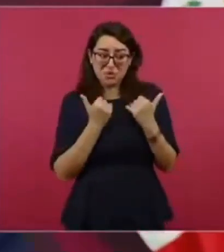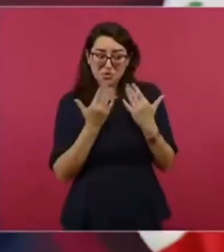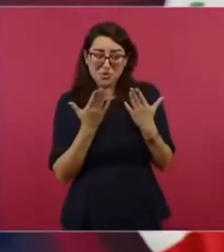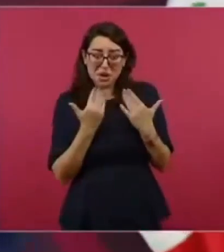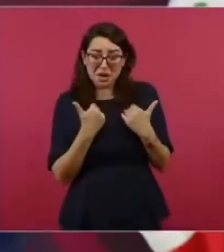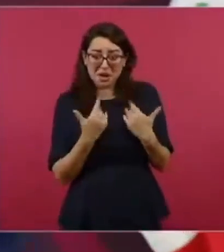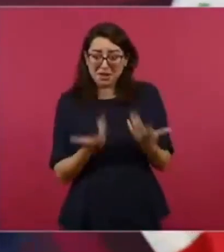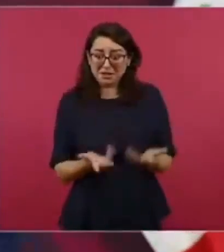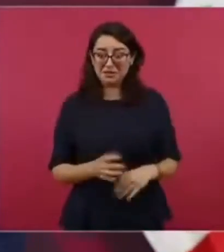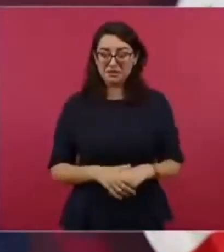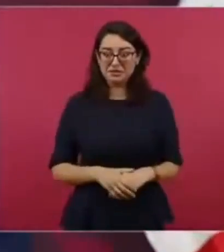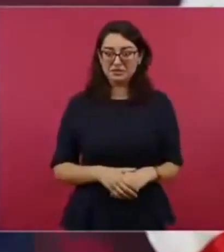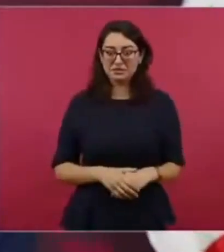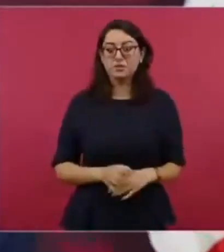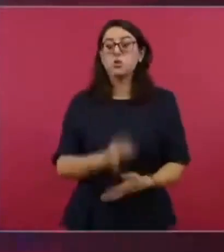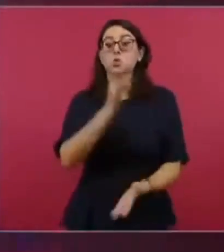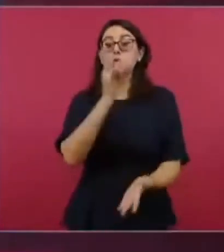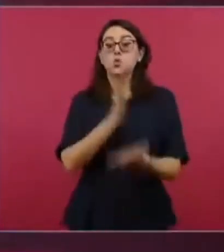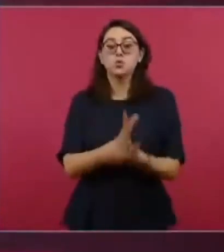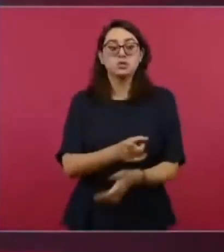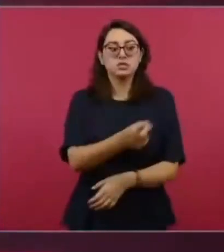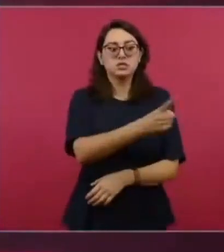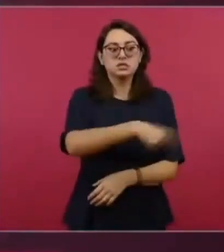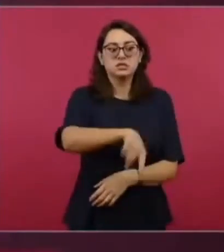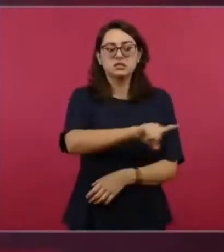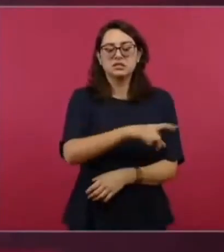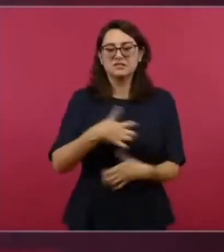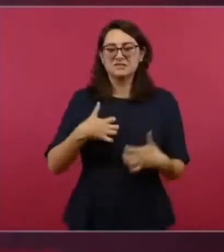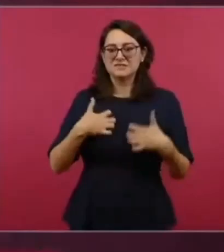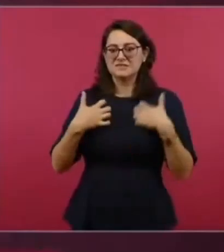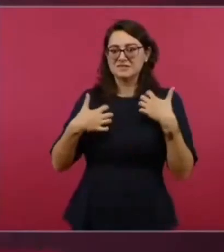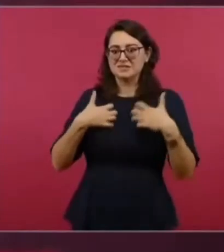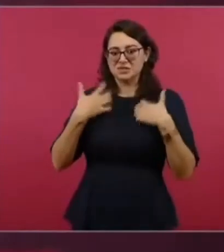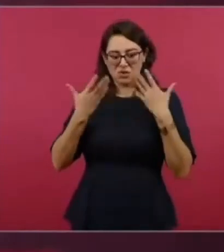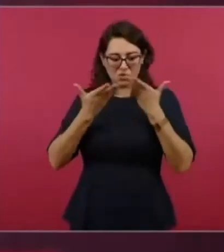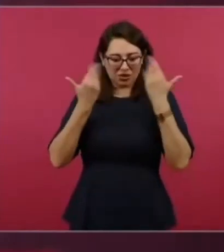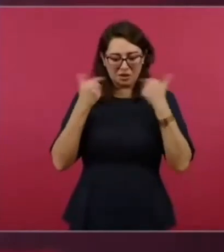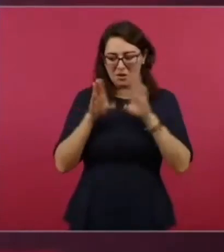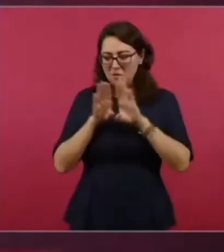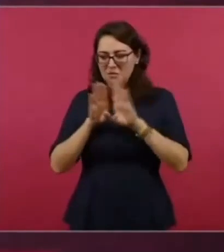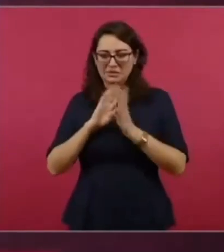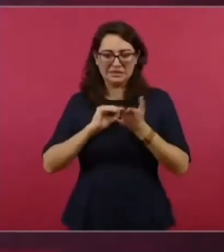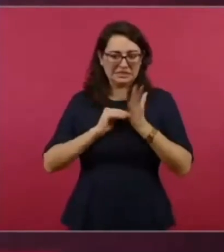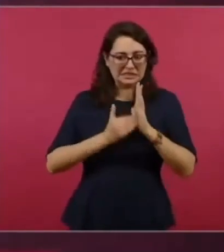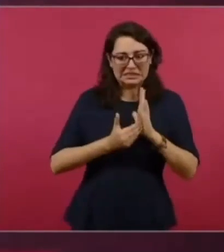porque no han podido detener el proceso de transformación